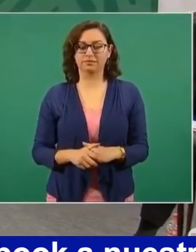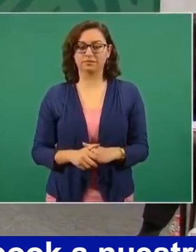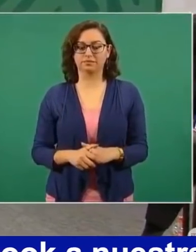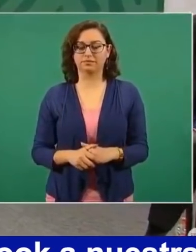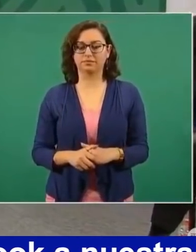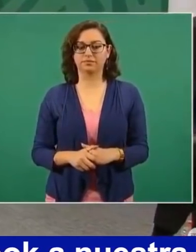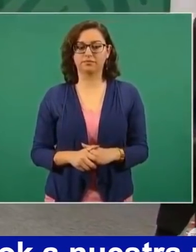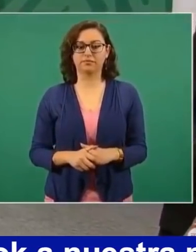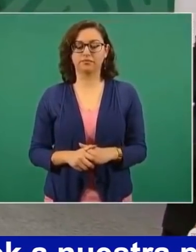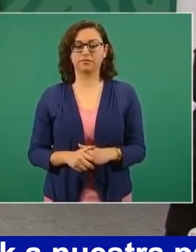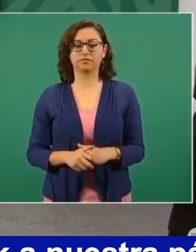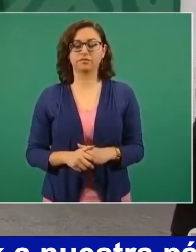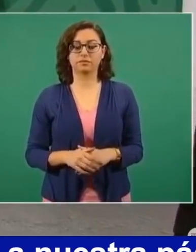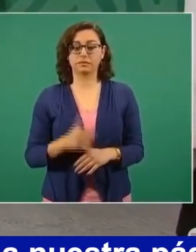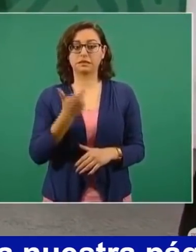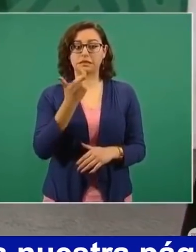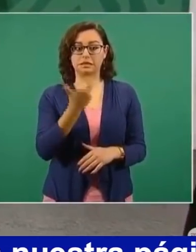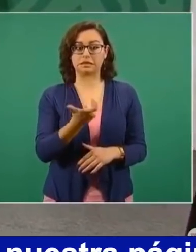el uso de ese dinero